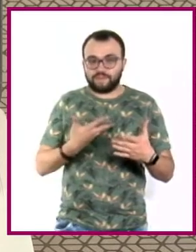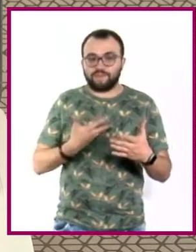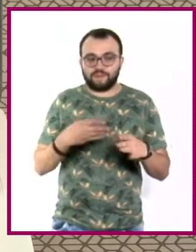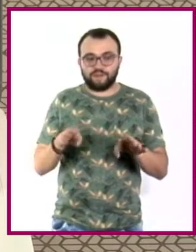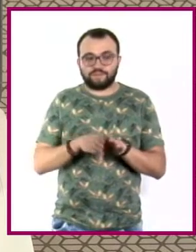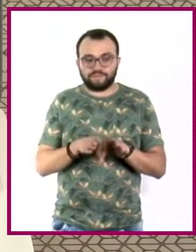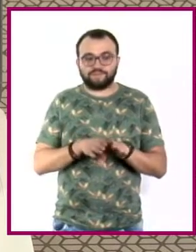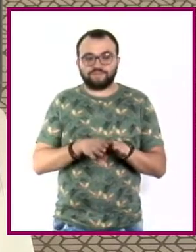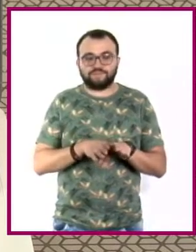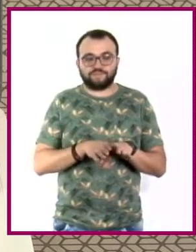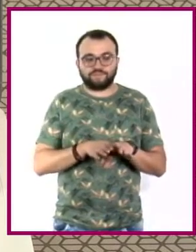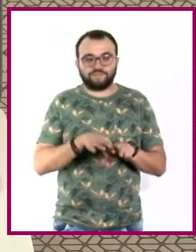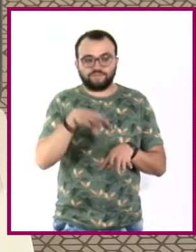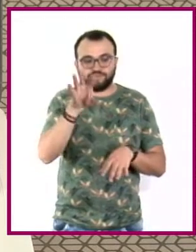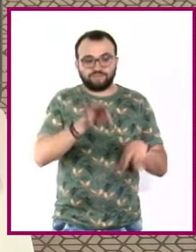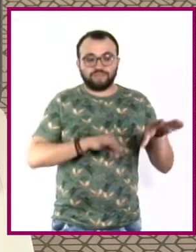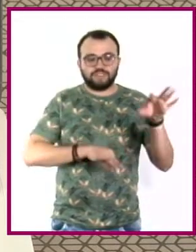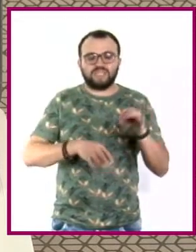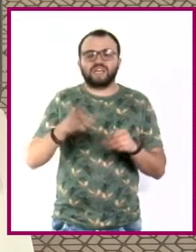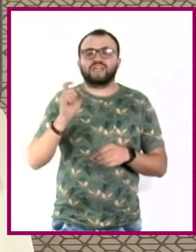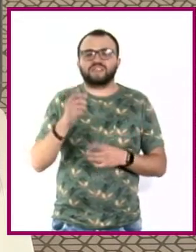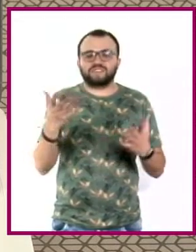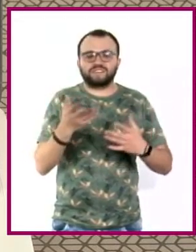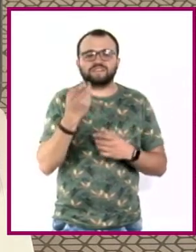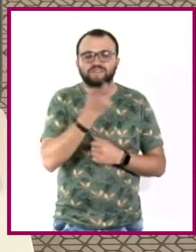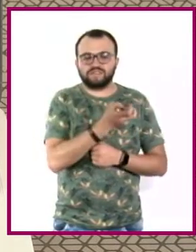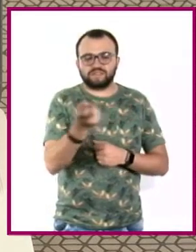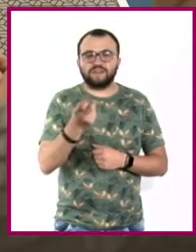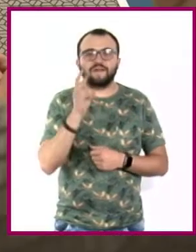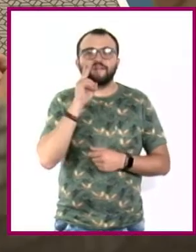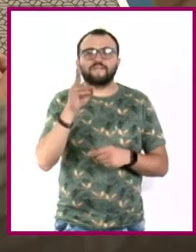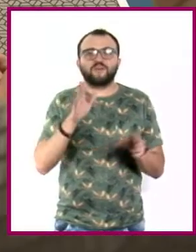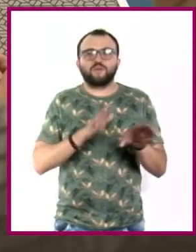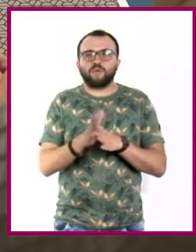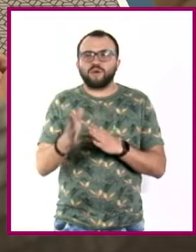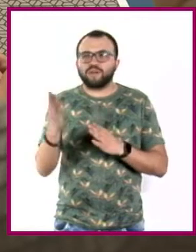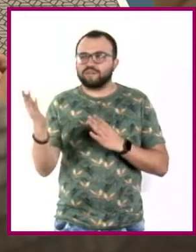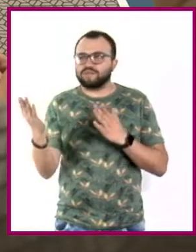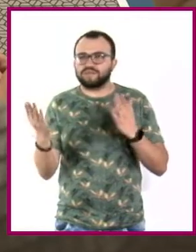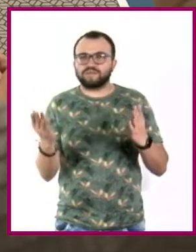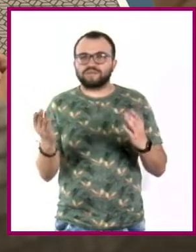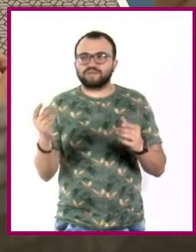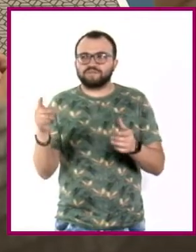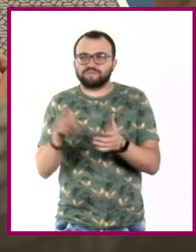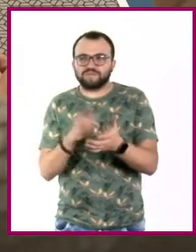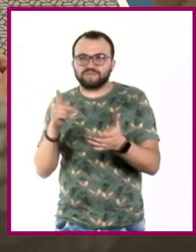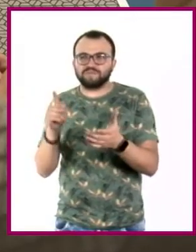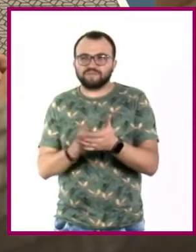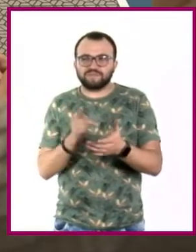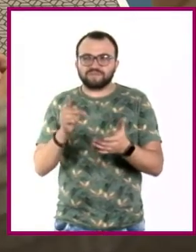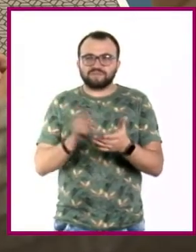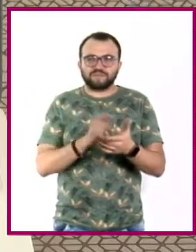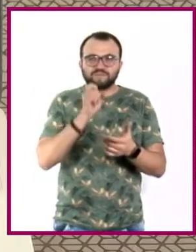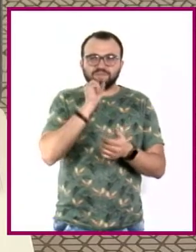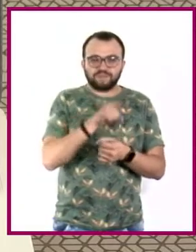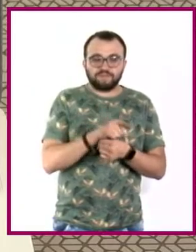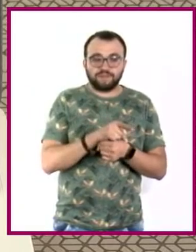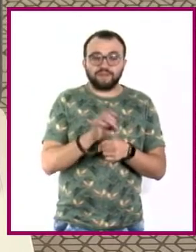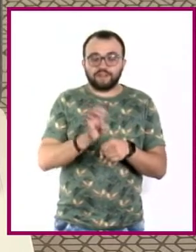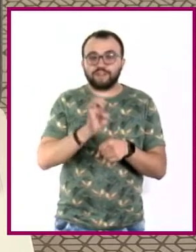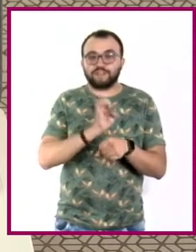recopilando, lo que hacen ellos es ver estos patrones, ver estas recurrencias y entonces